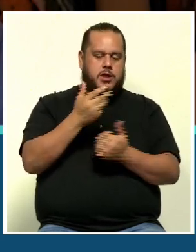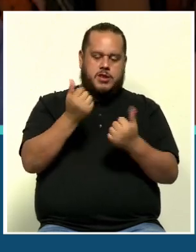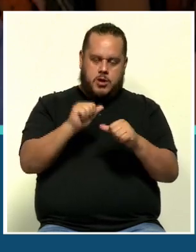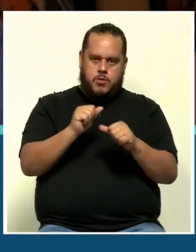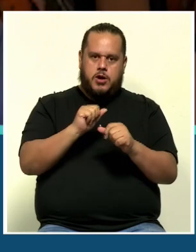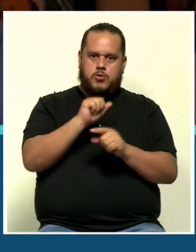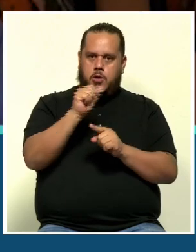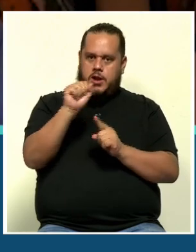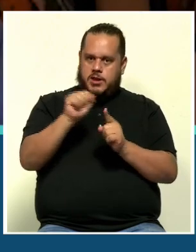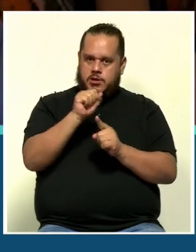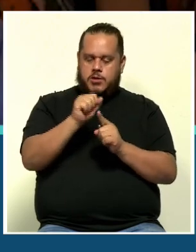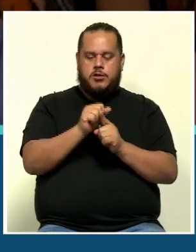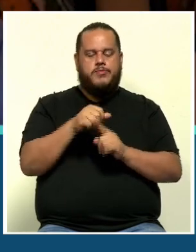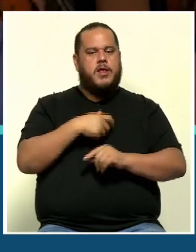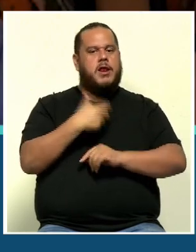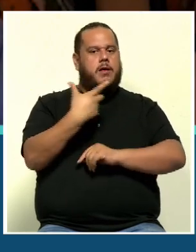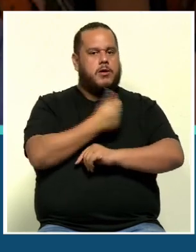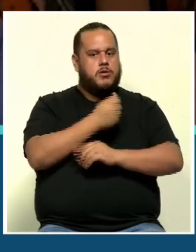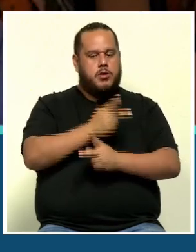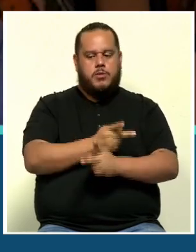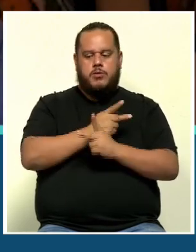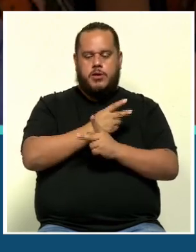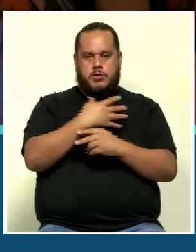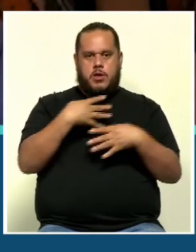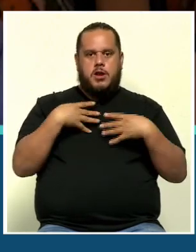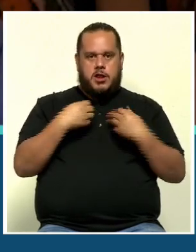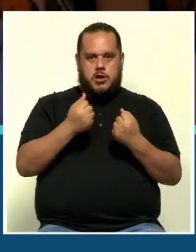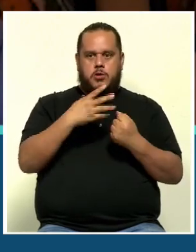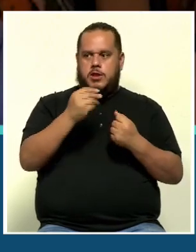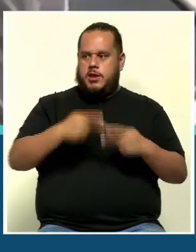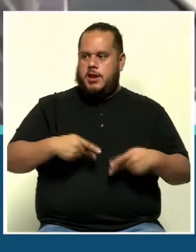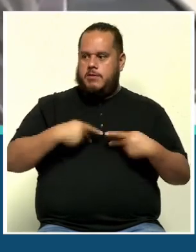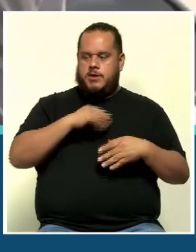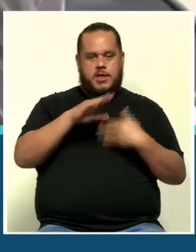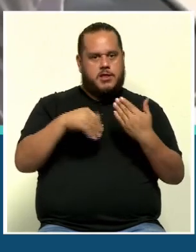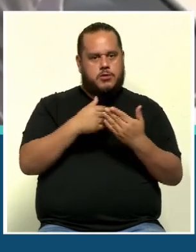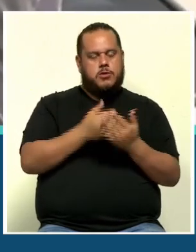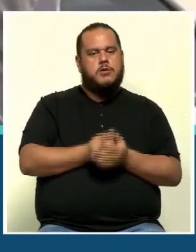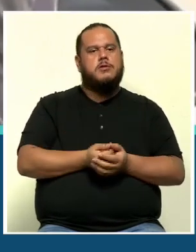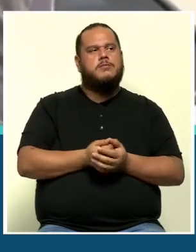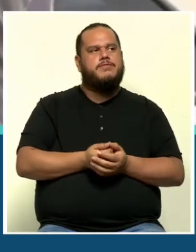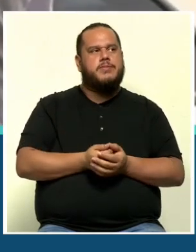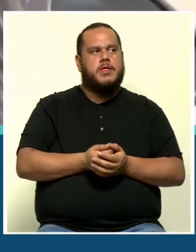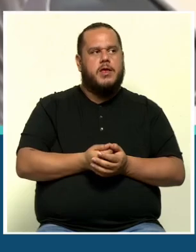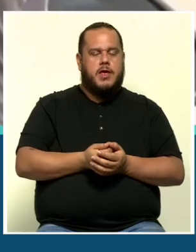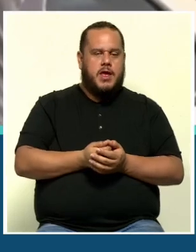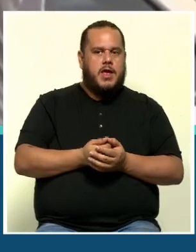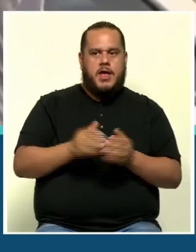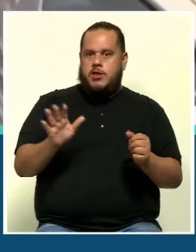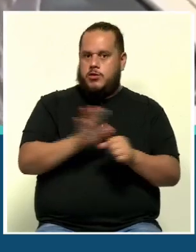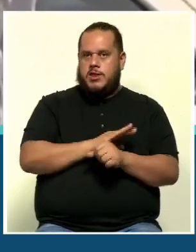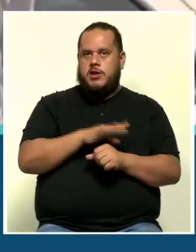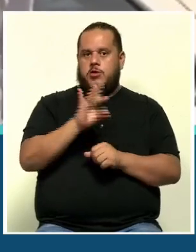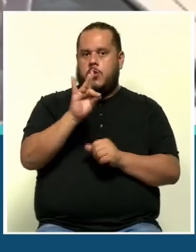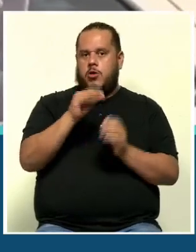La vacunación protege la salud y la vida de todos. En total ya son